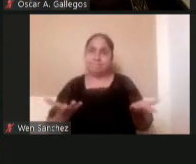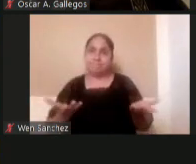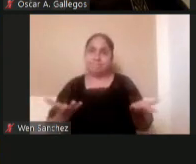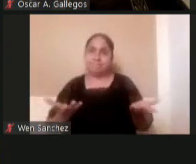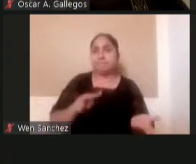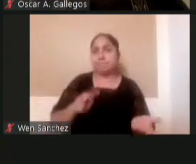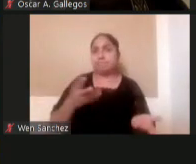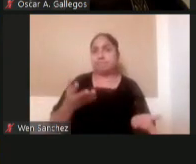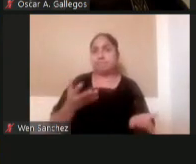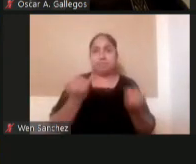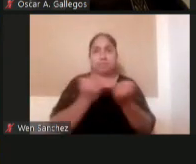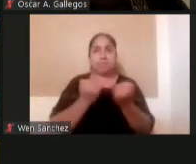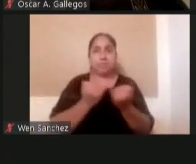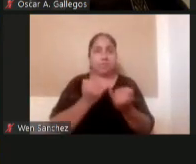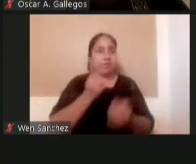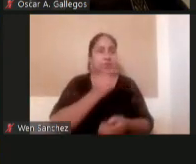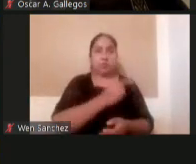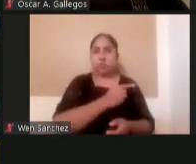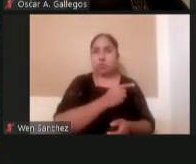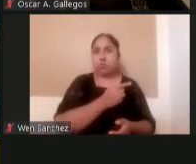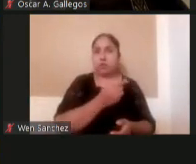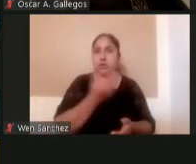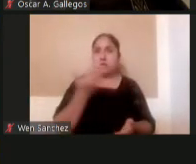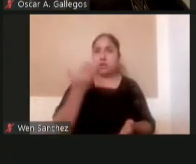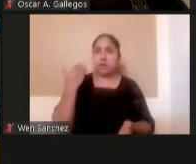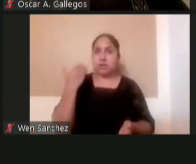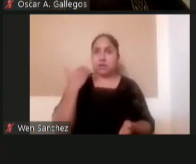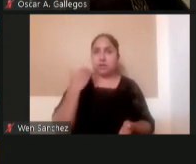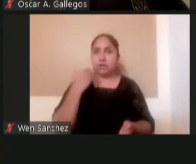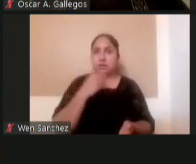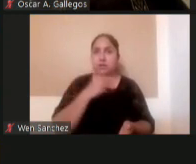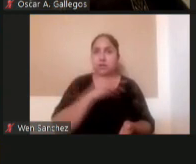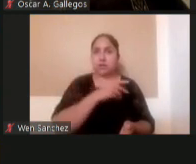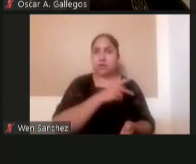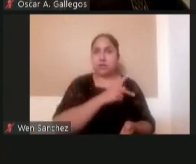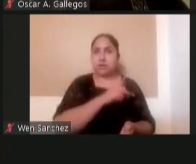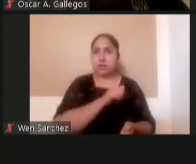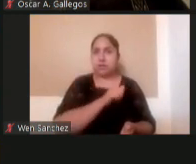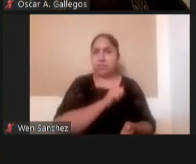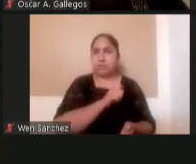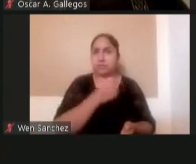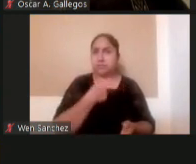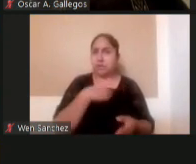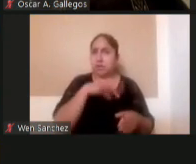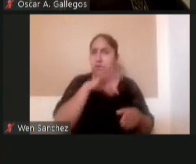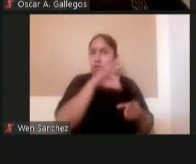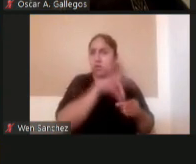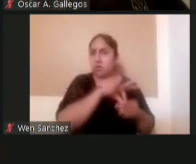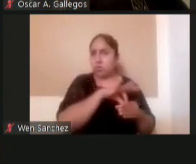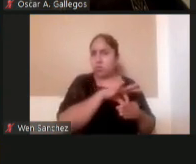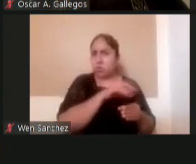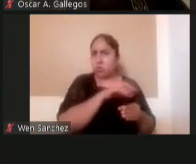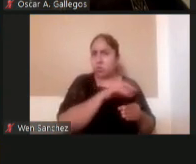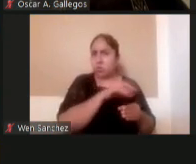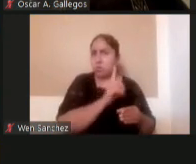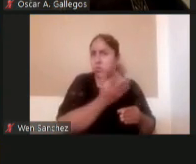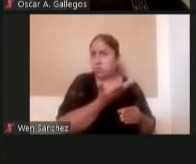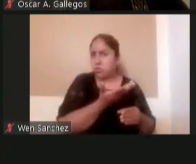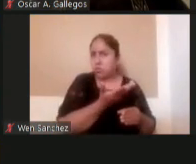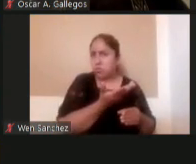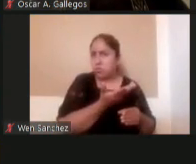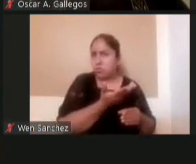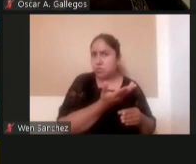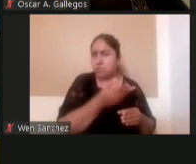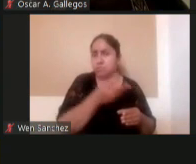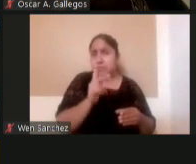anterior, yo no voté y lo dieron por votado, entonces para que no incurra en la cuestión del